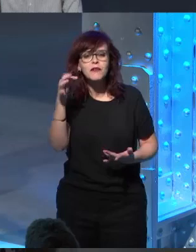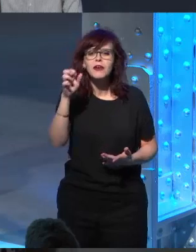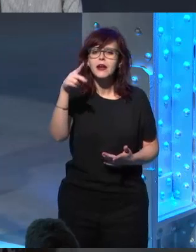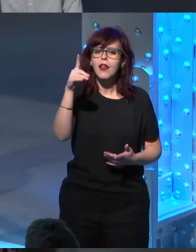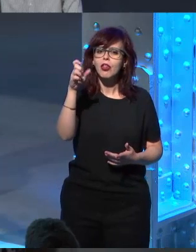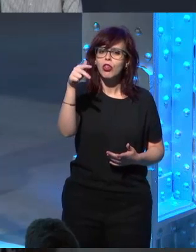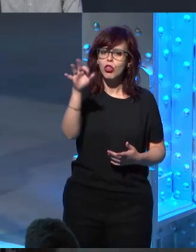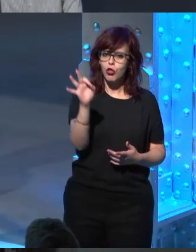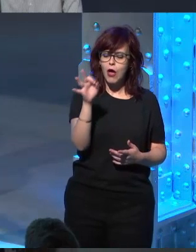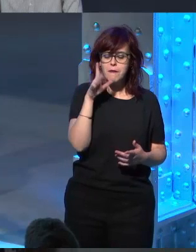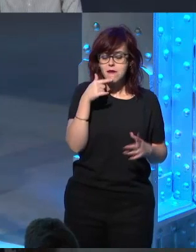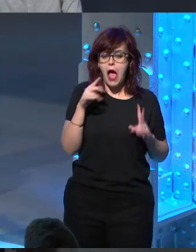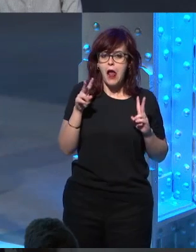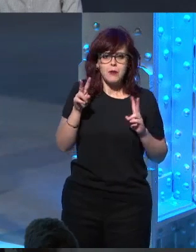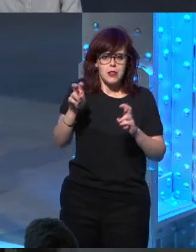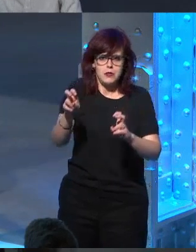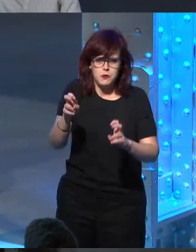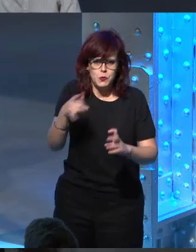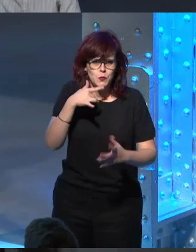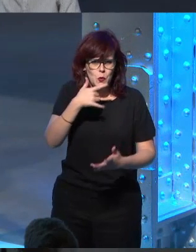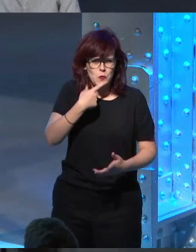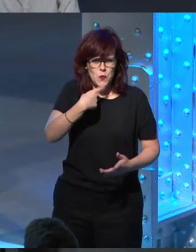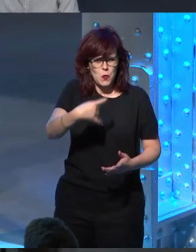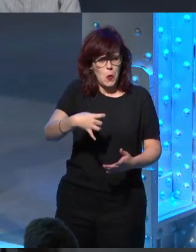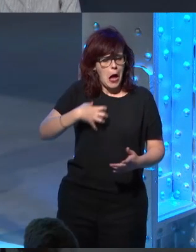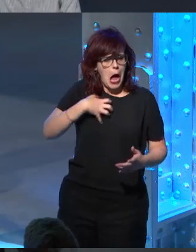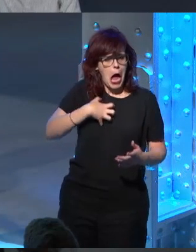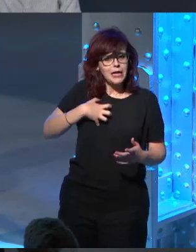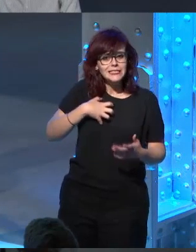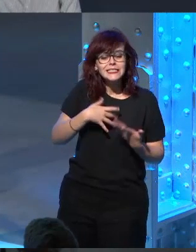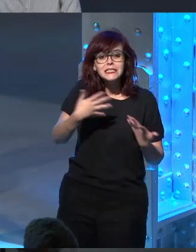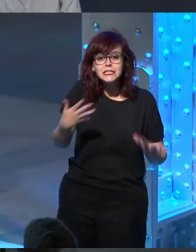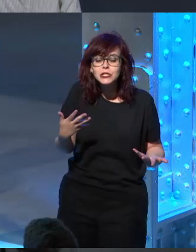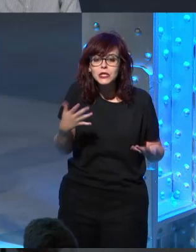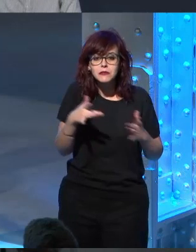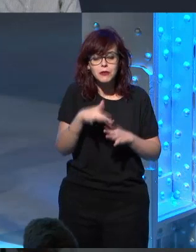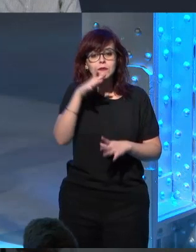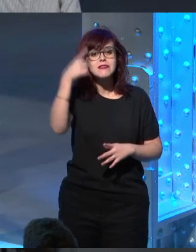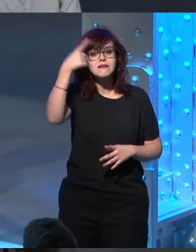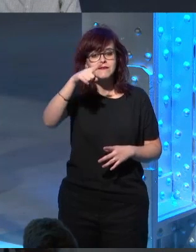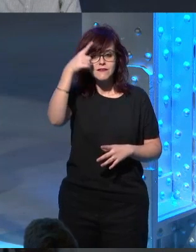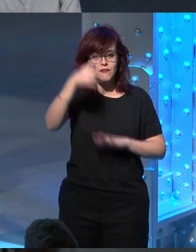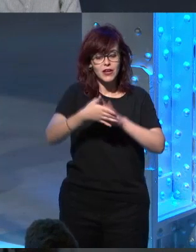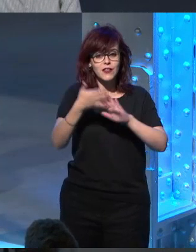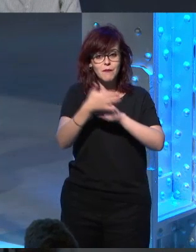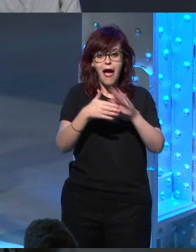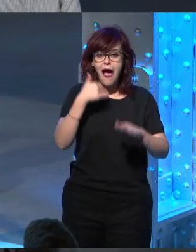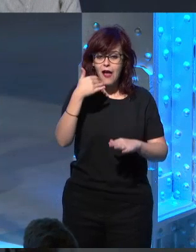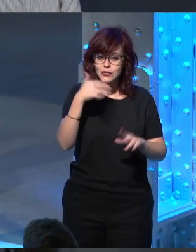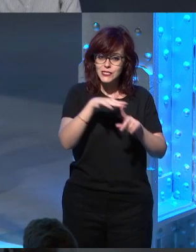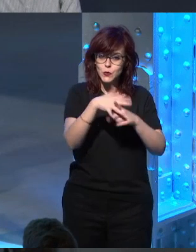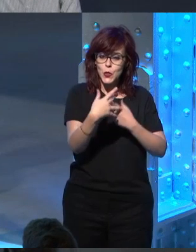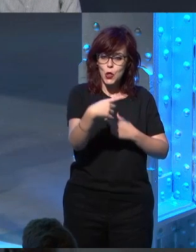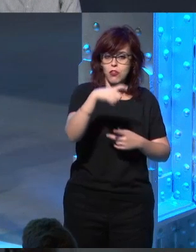parecer algo complicado, no, de primeras es algo muy complicado y de eso me gustaría hablar con vosotros. Pero para que sepáis que alguien también está haciendo fácil